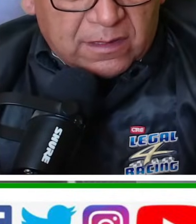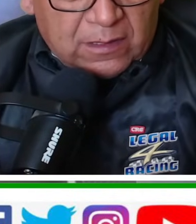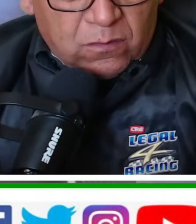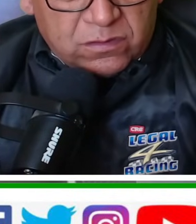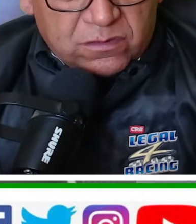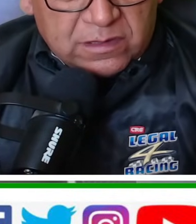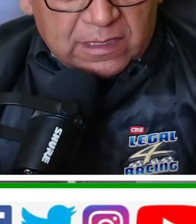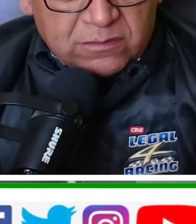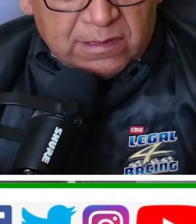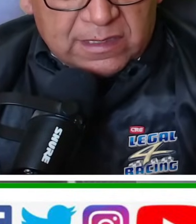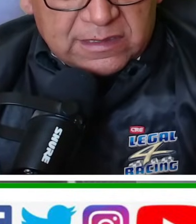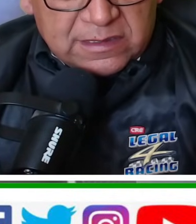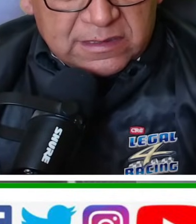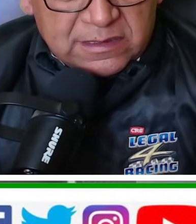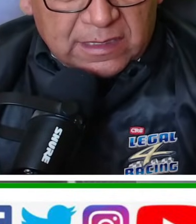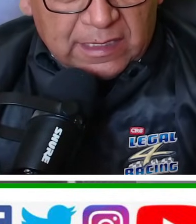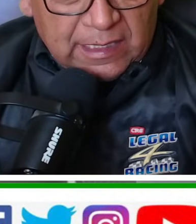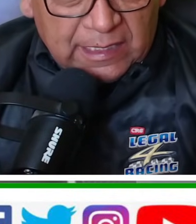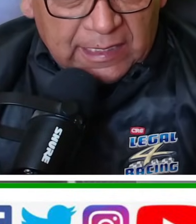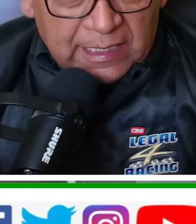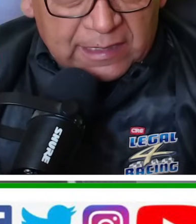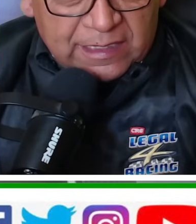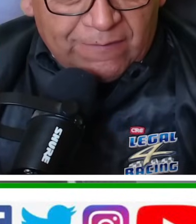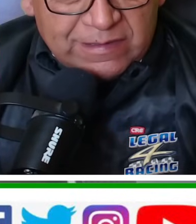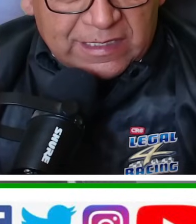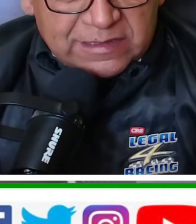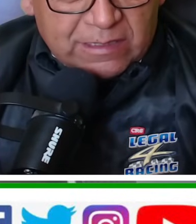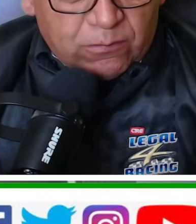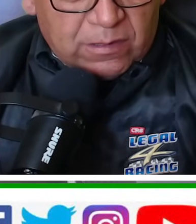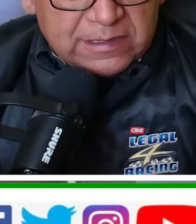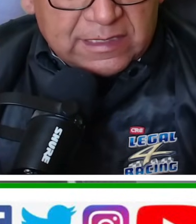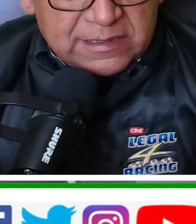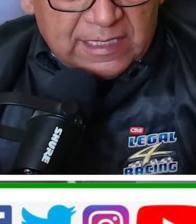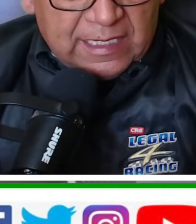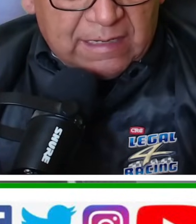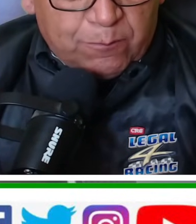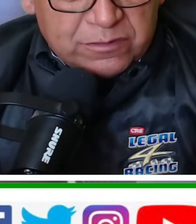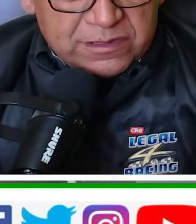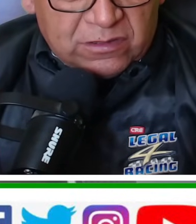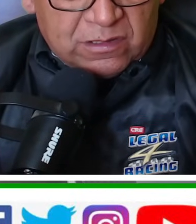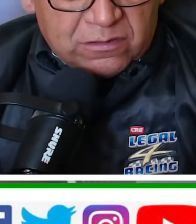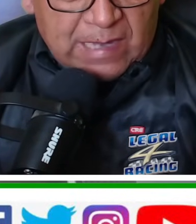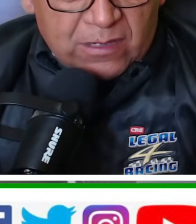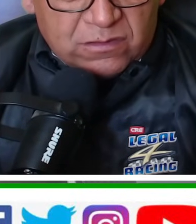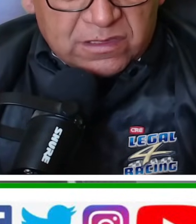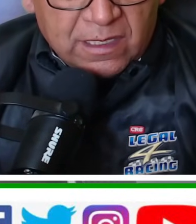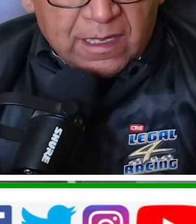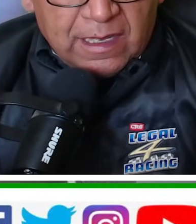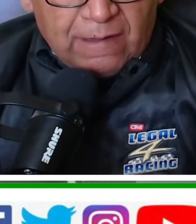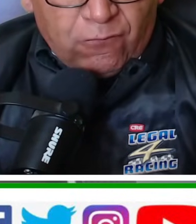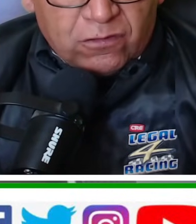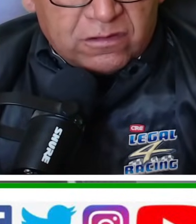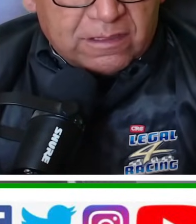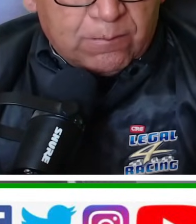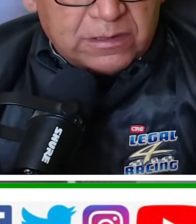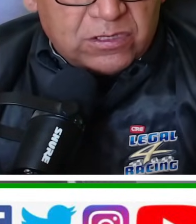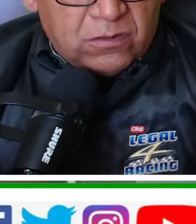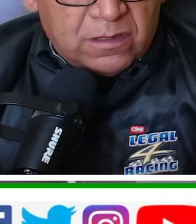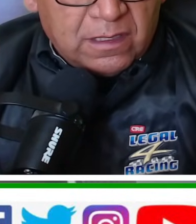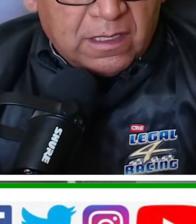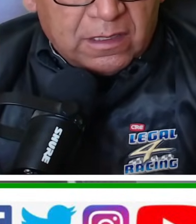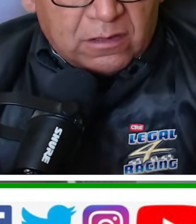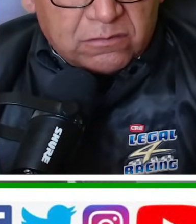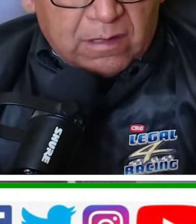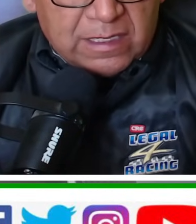los recursos de las cuentas inactivas de las AFORES que siguen en posesión de los bancos y fondos de